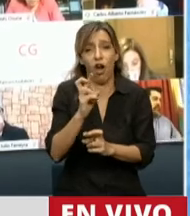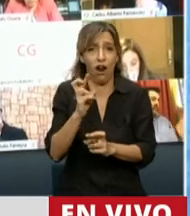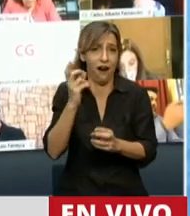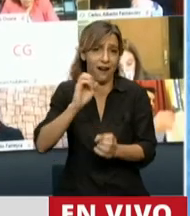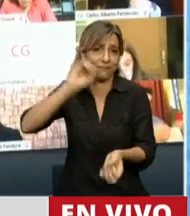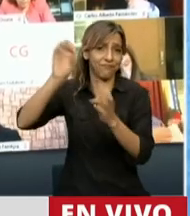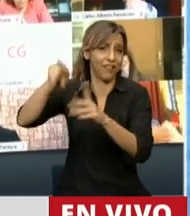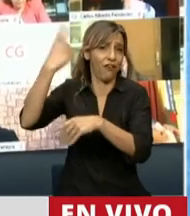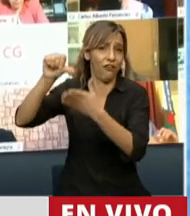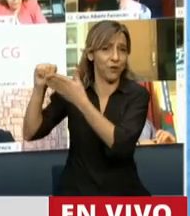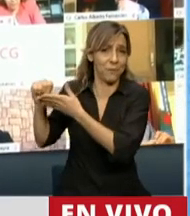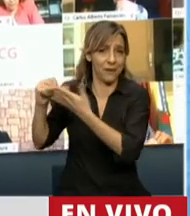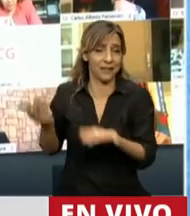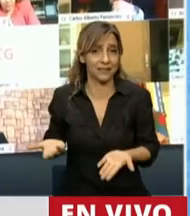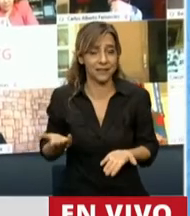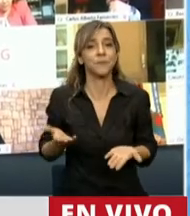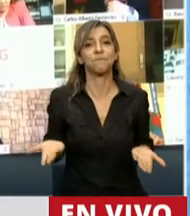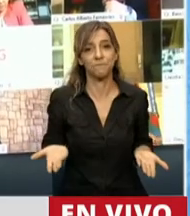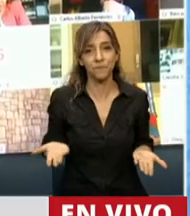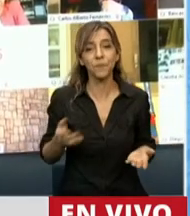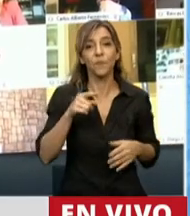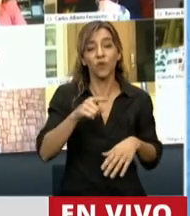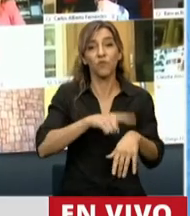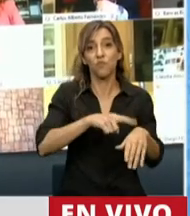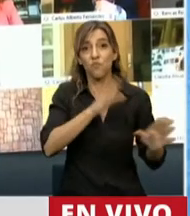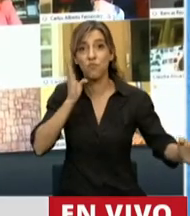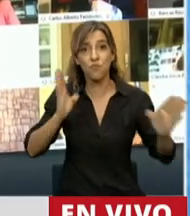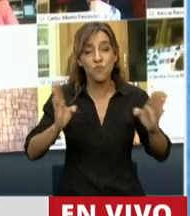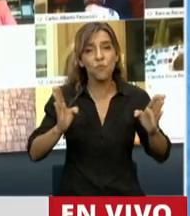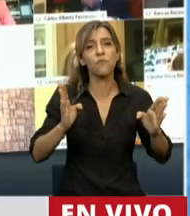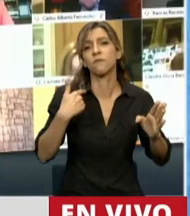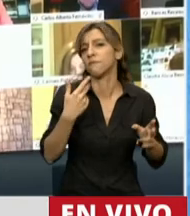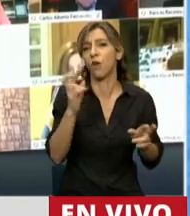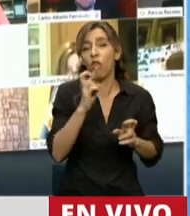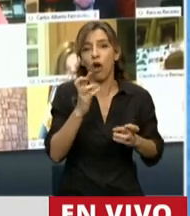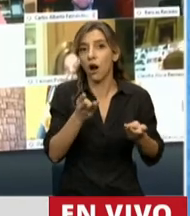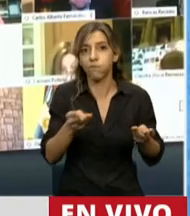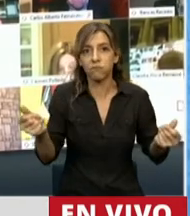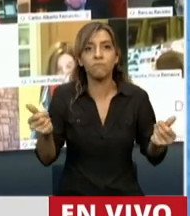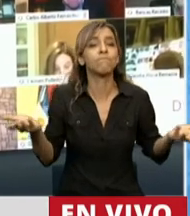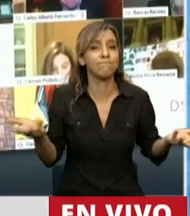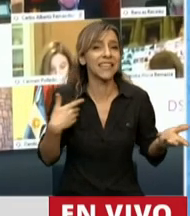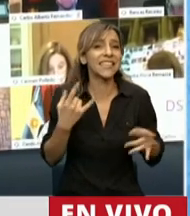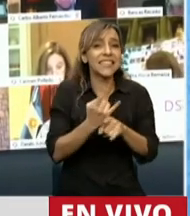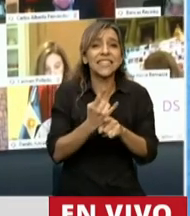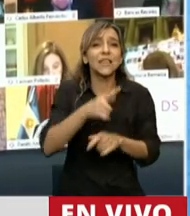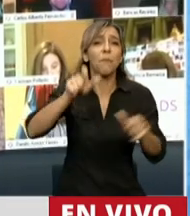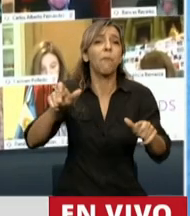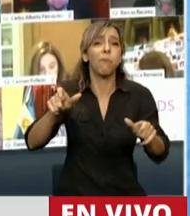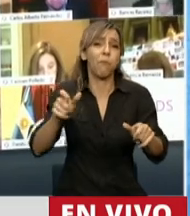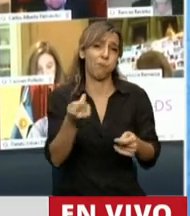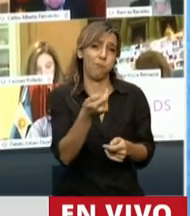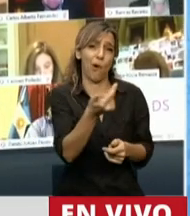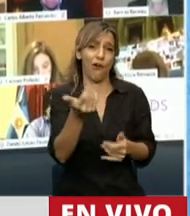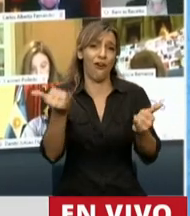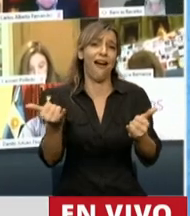sostiene, la fuga de capitales presenta en el periodo una notable concentración en unos pocos actores. Y vaya si es notable